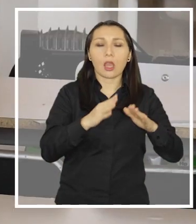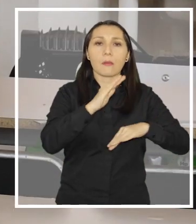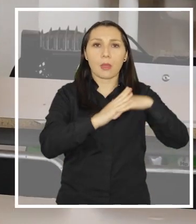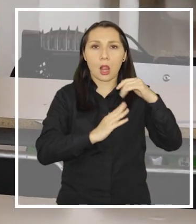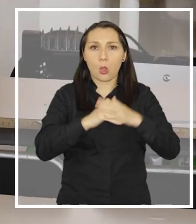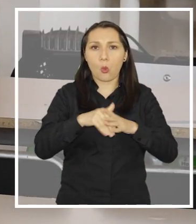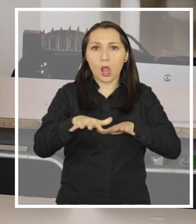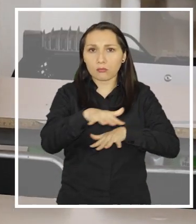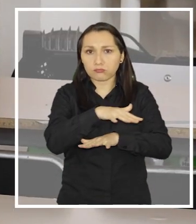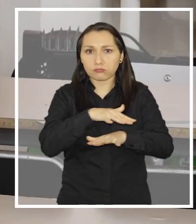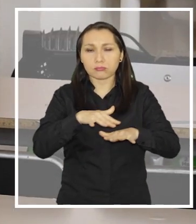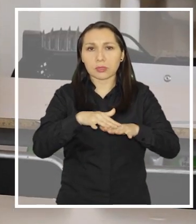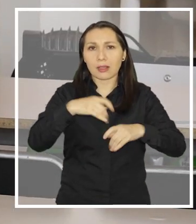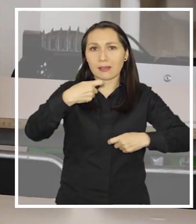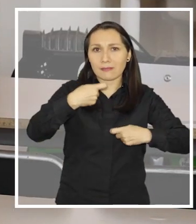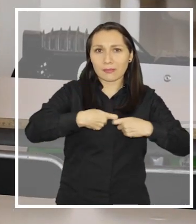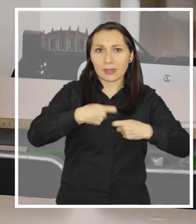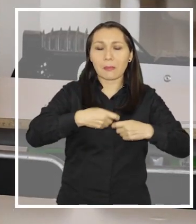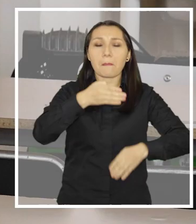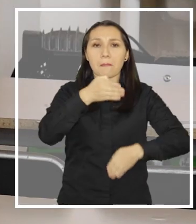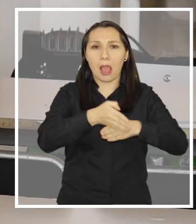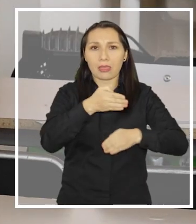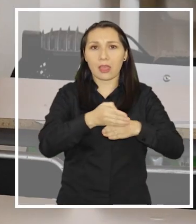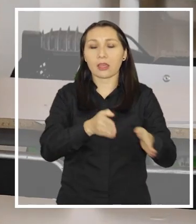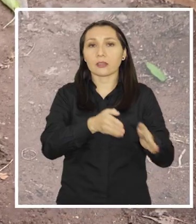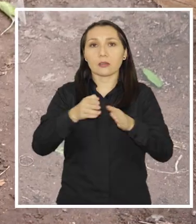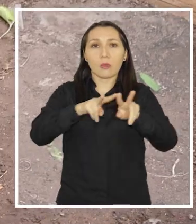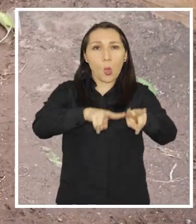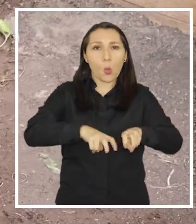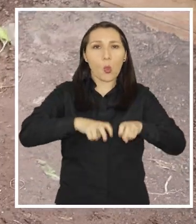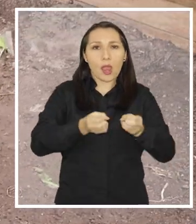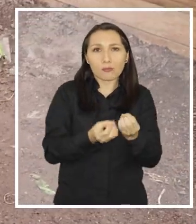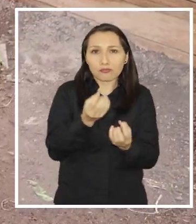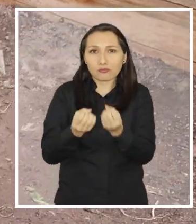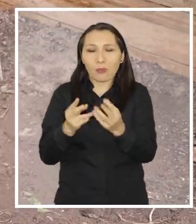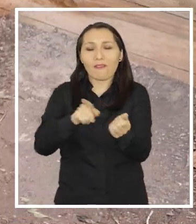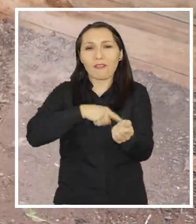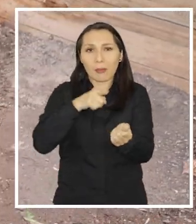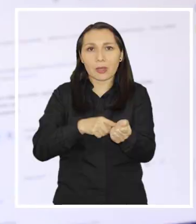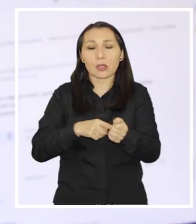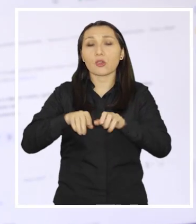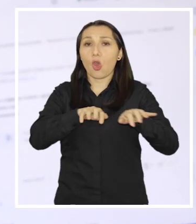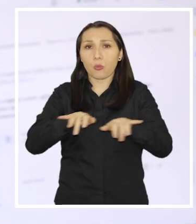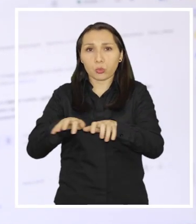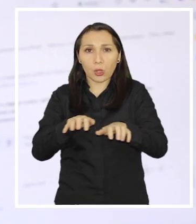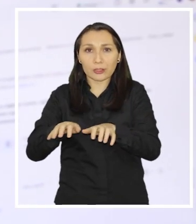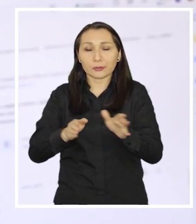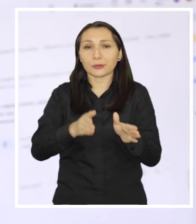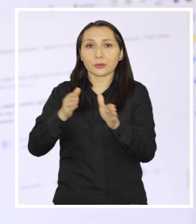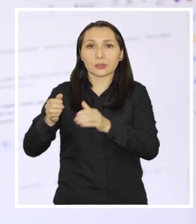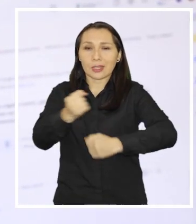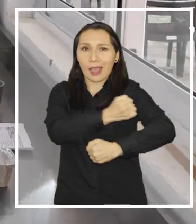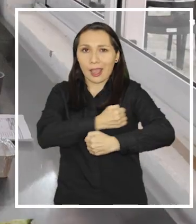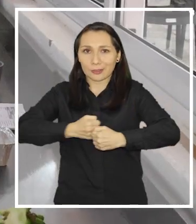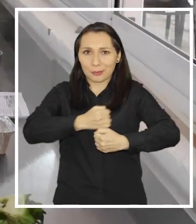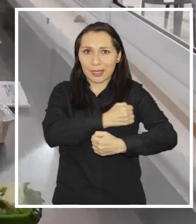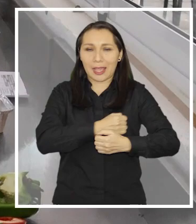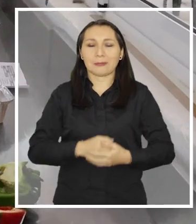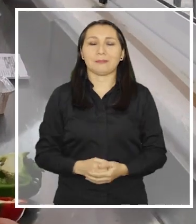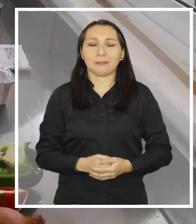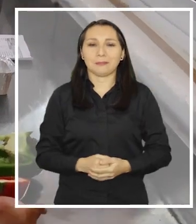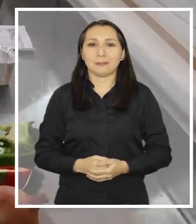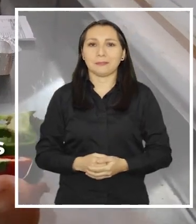es manualidades en metal y madera, huerto familiar, computación y